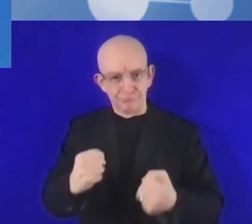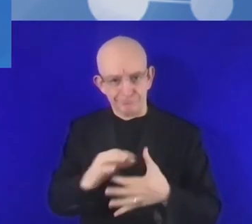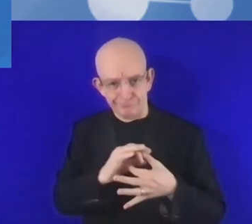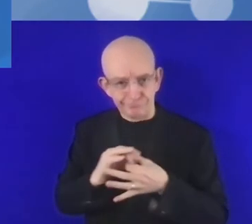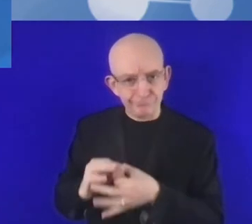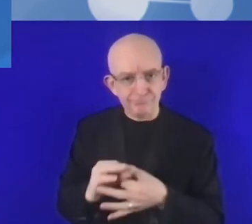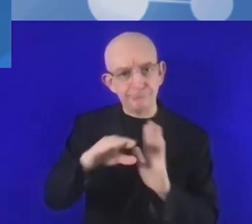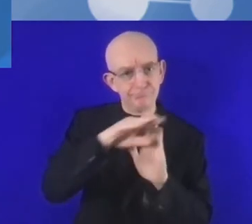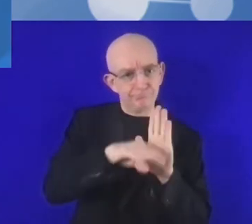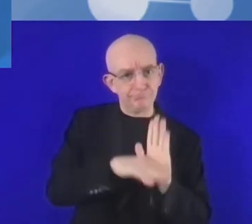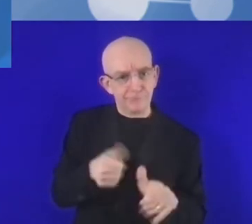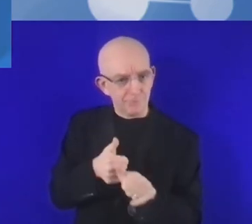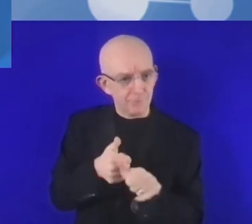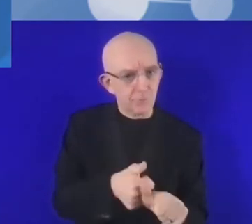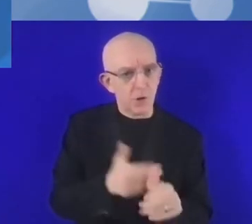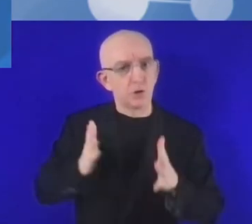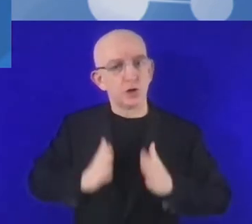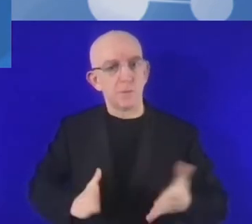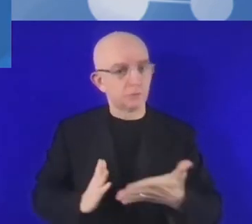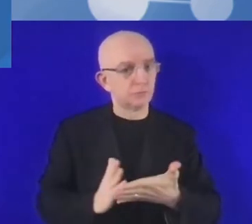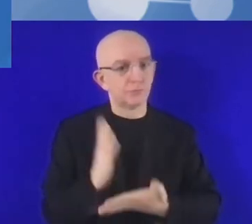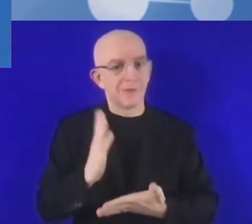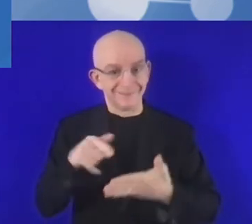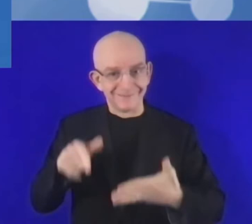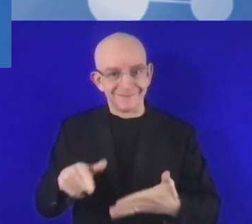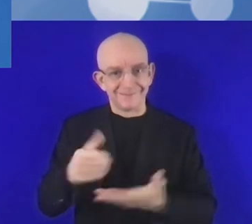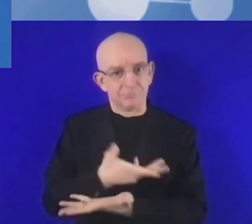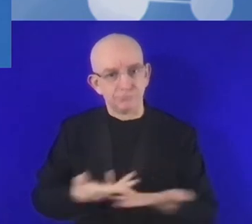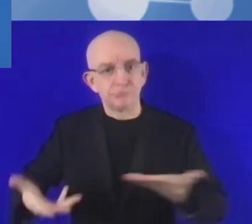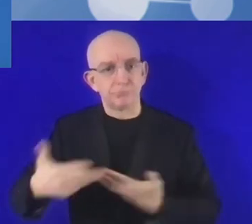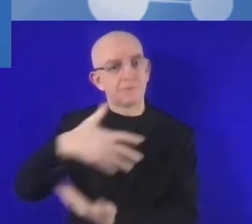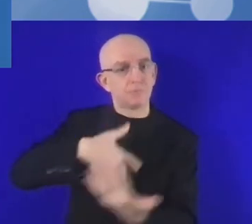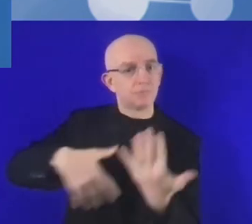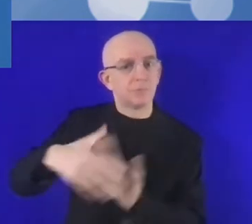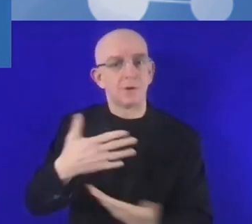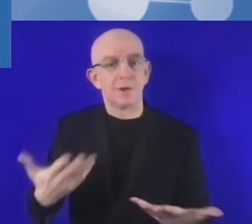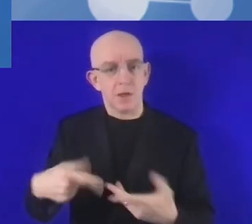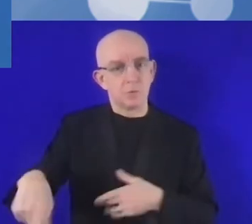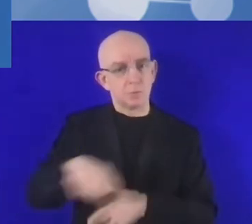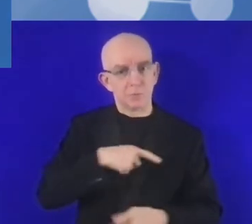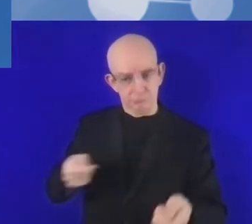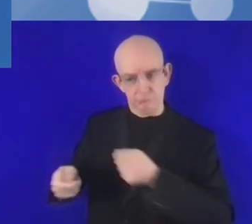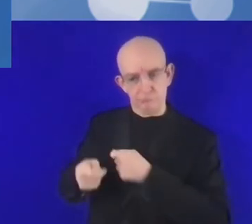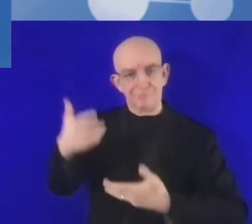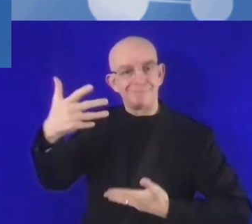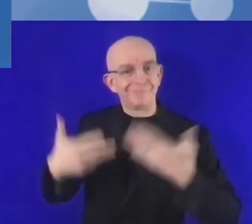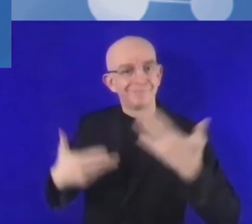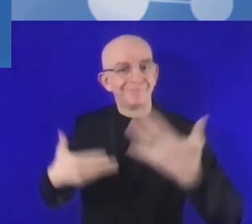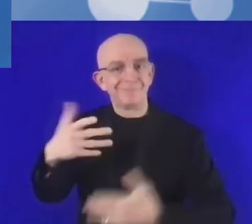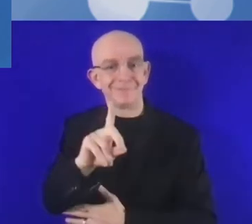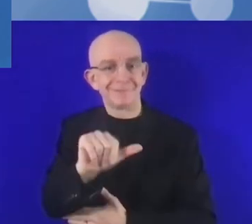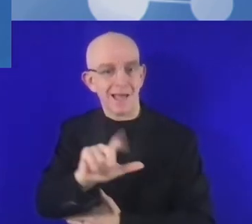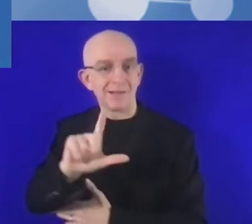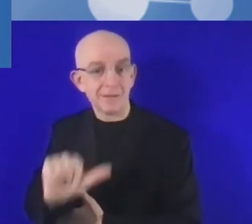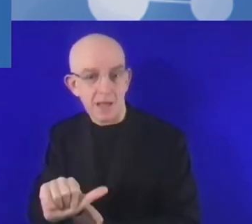al fortalecimiento de los derechos humanos, manteniendo el control sobre nuestros datos y luchando contra